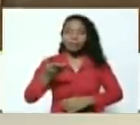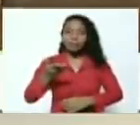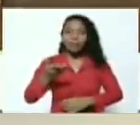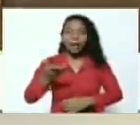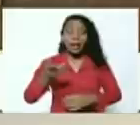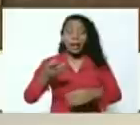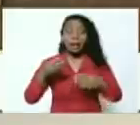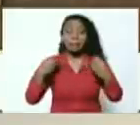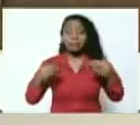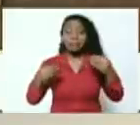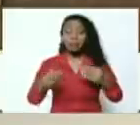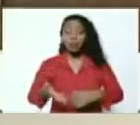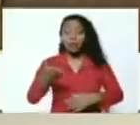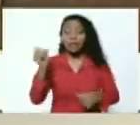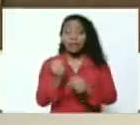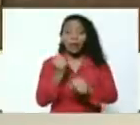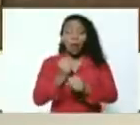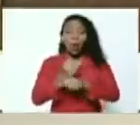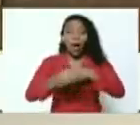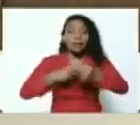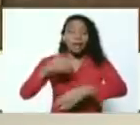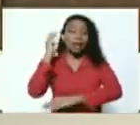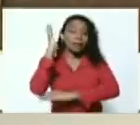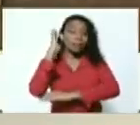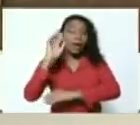el papel de la nueva Asamblea Nacional.